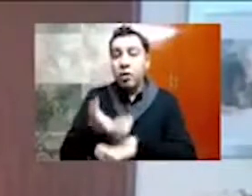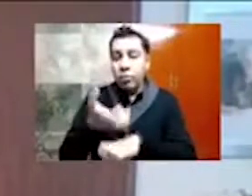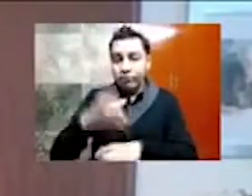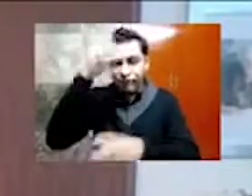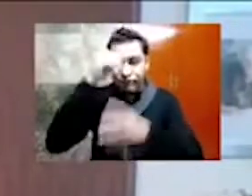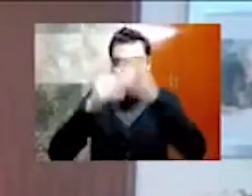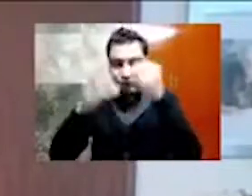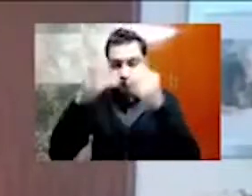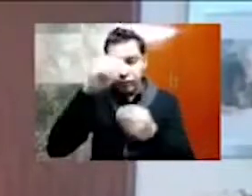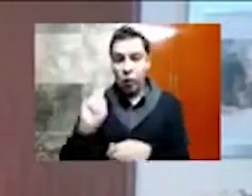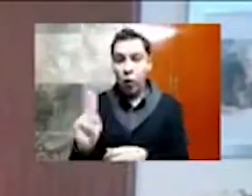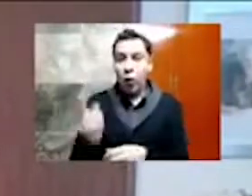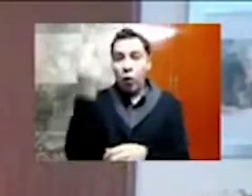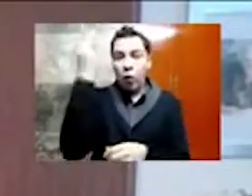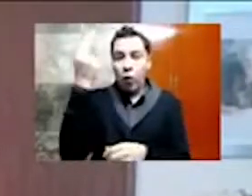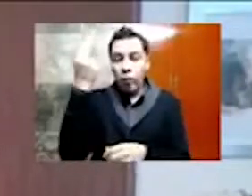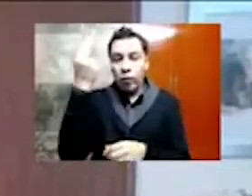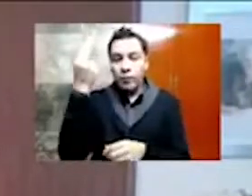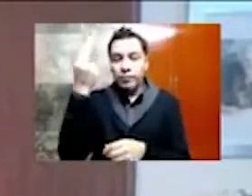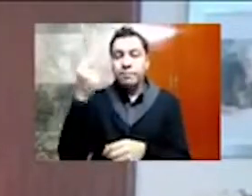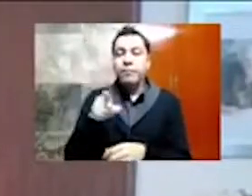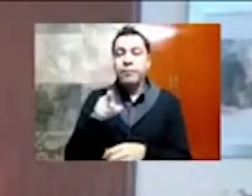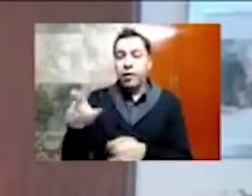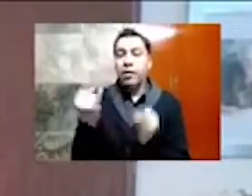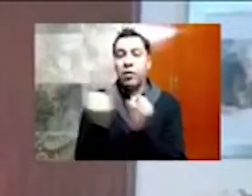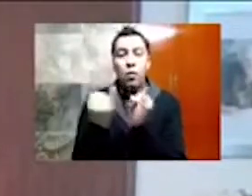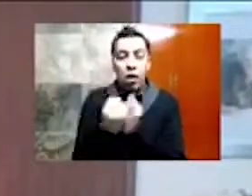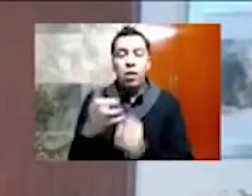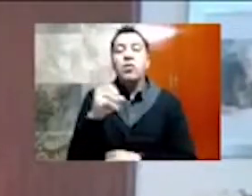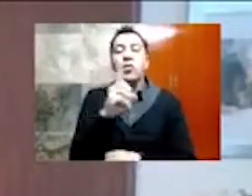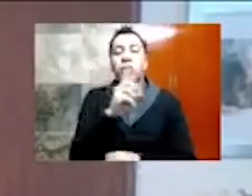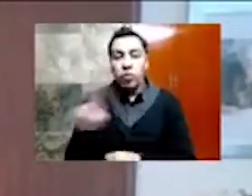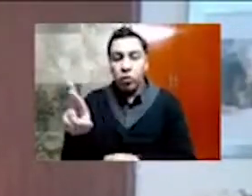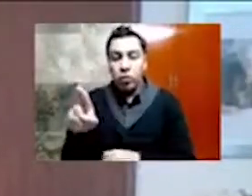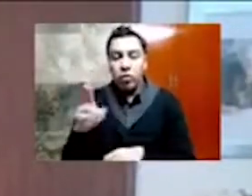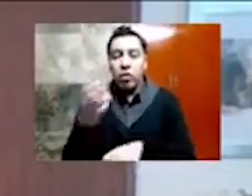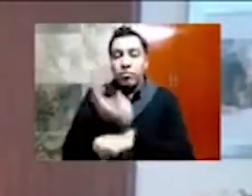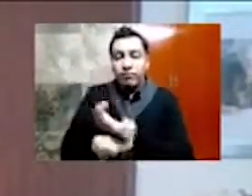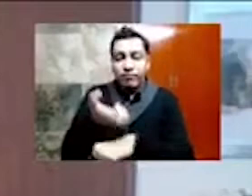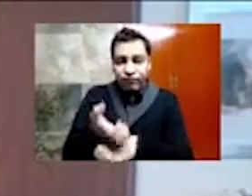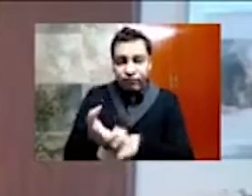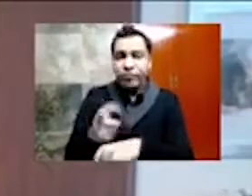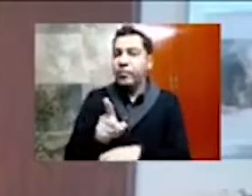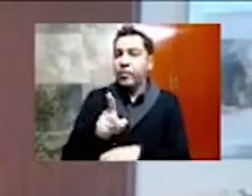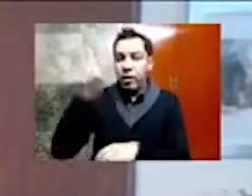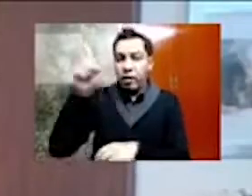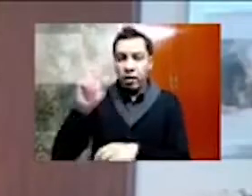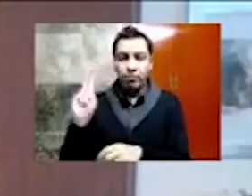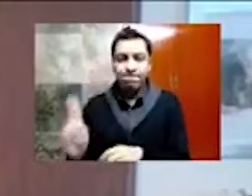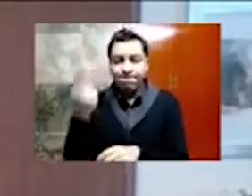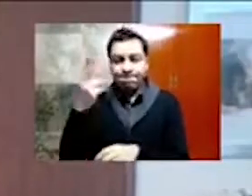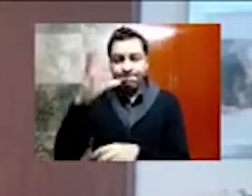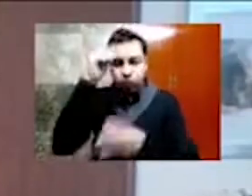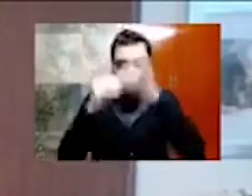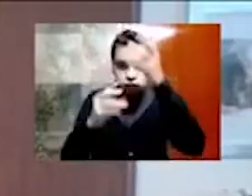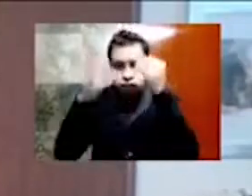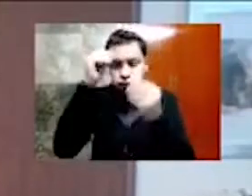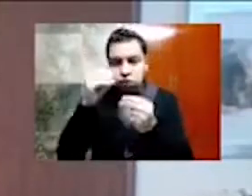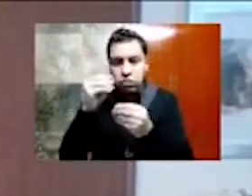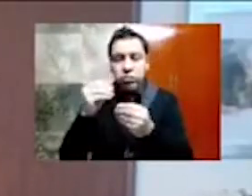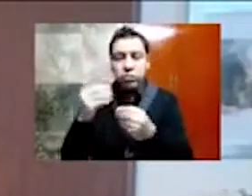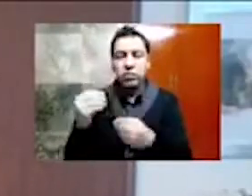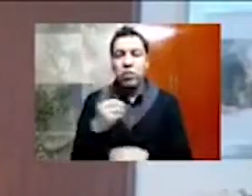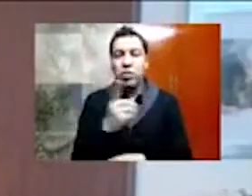una estancia de investigación postdoctoral en el International Center for the Study of the Preservation of and Restoration of